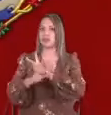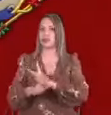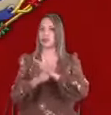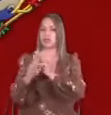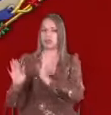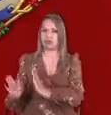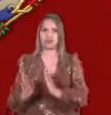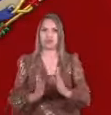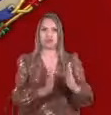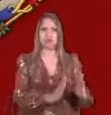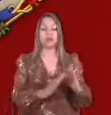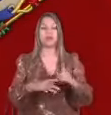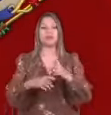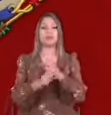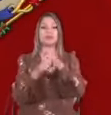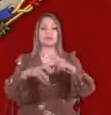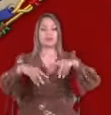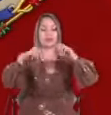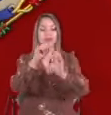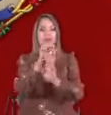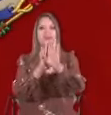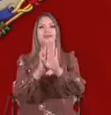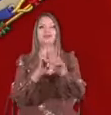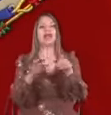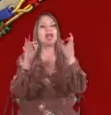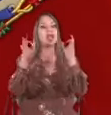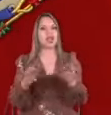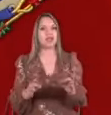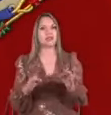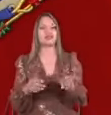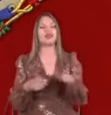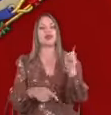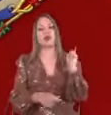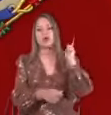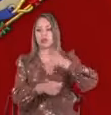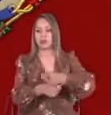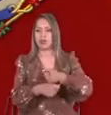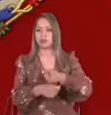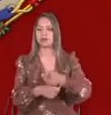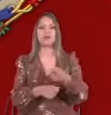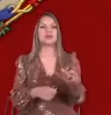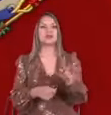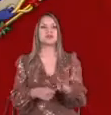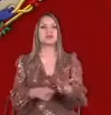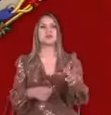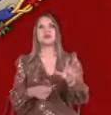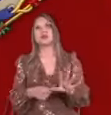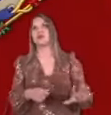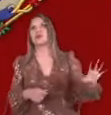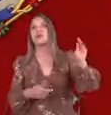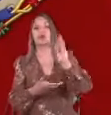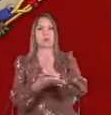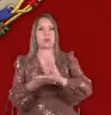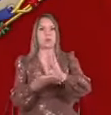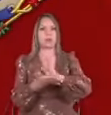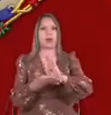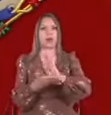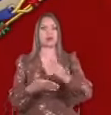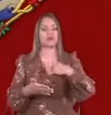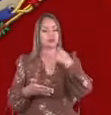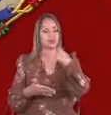cuanto a la seguridad sobre la tierra y la prosperidad, está listo el borrador de ordenanza para una regularización masiva de barrios, tal como lo ofrecimos